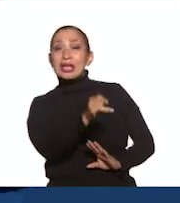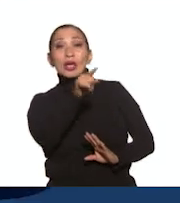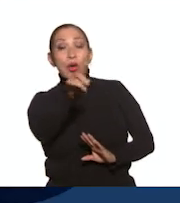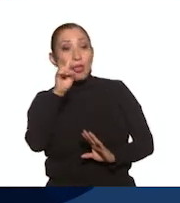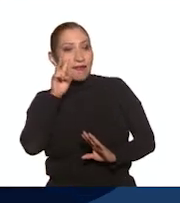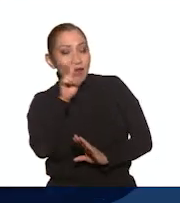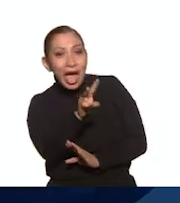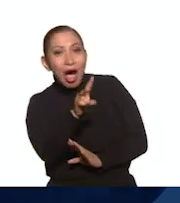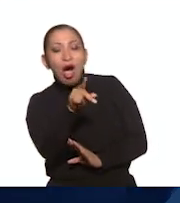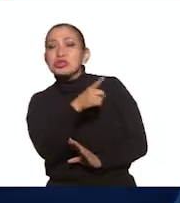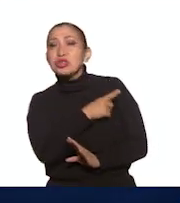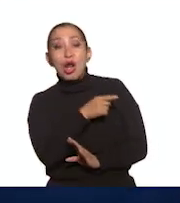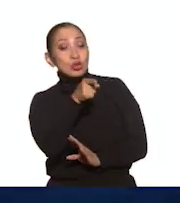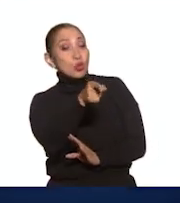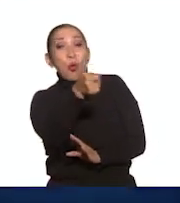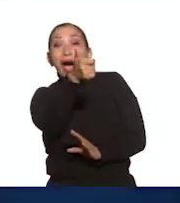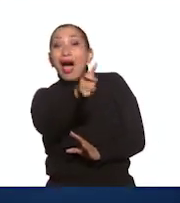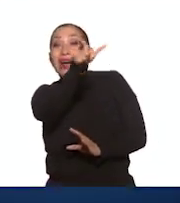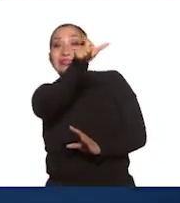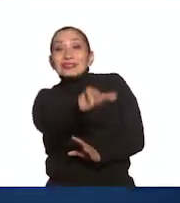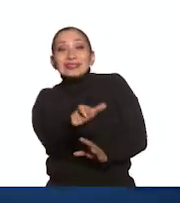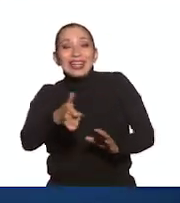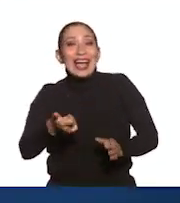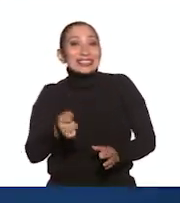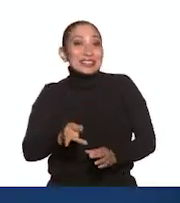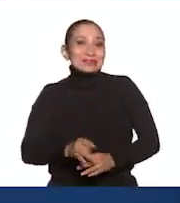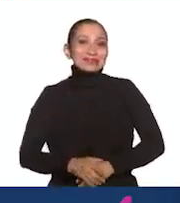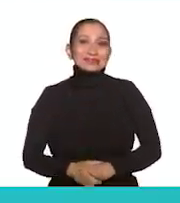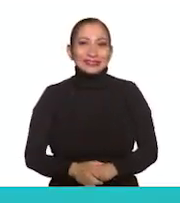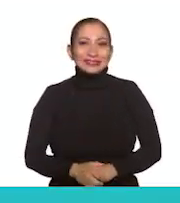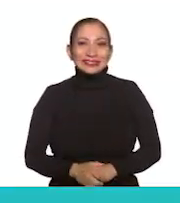te veo solo quiero que seas tú.